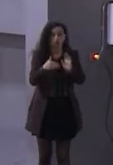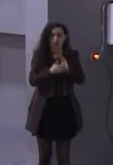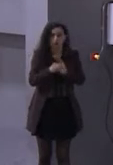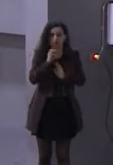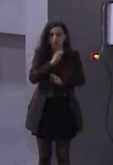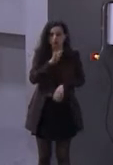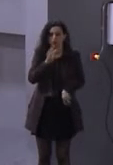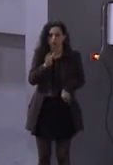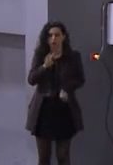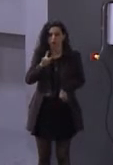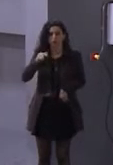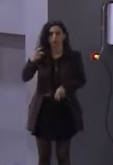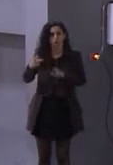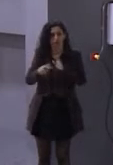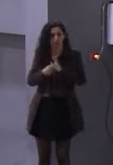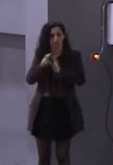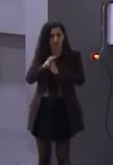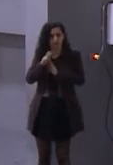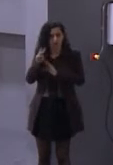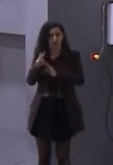8.343 y